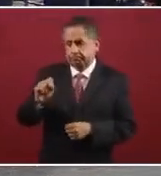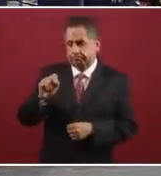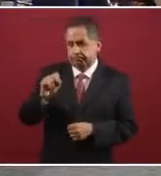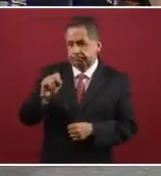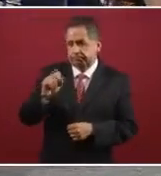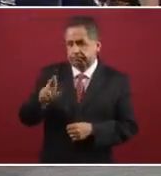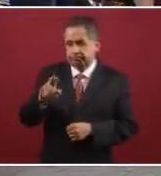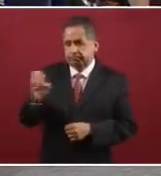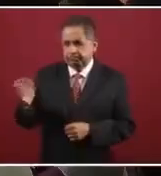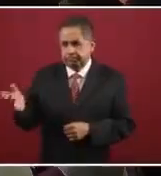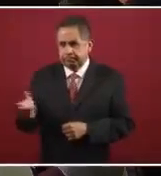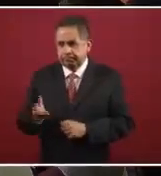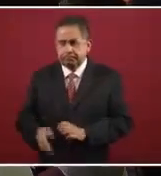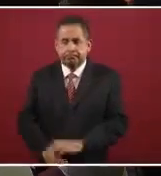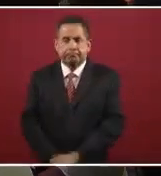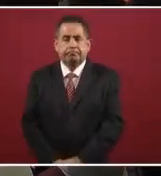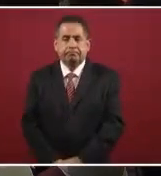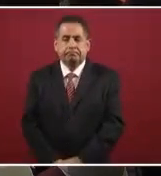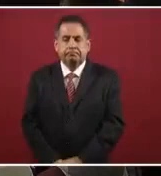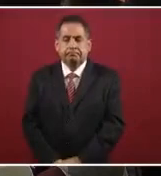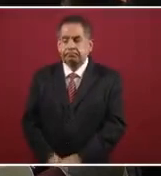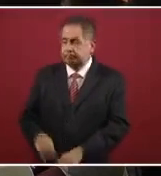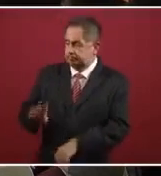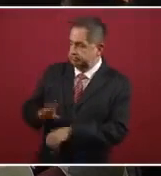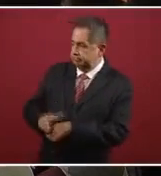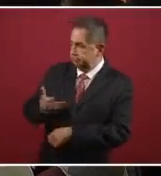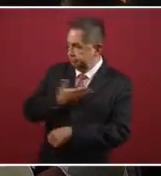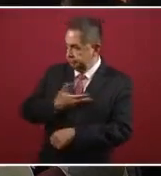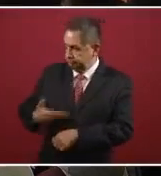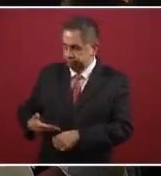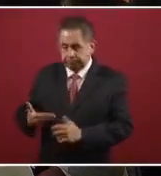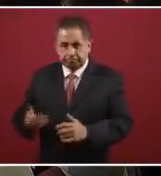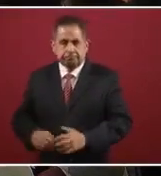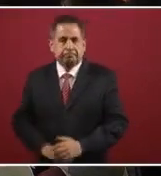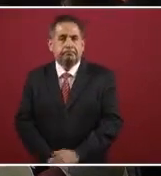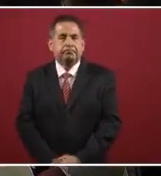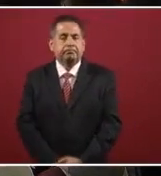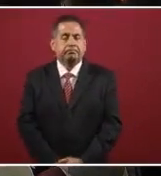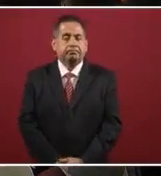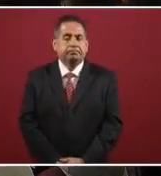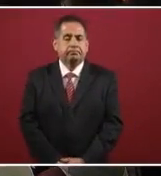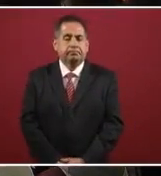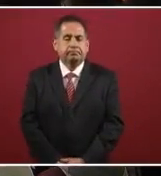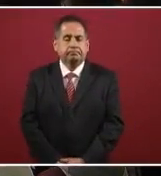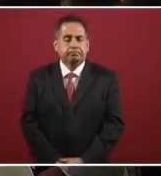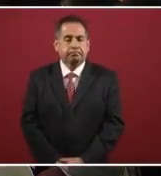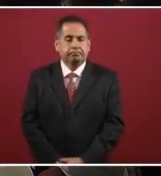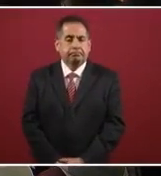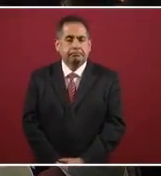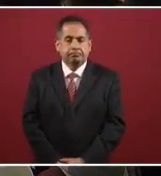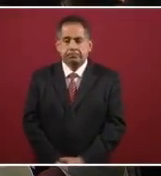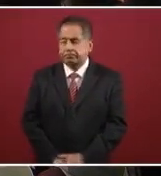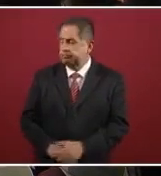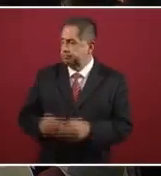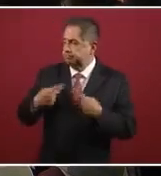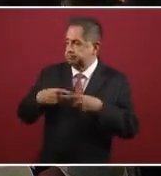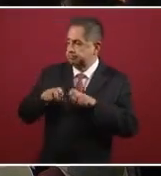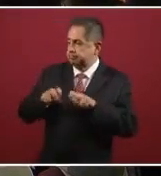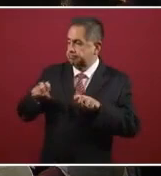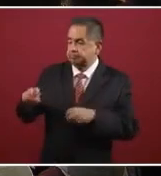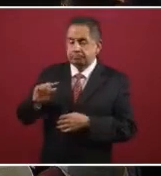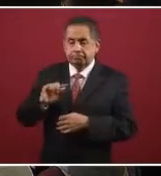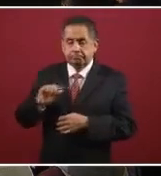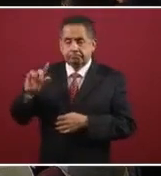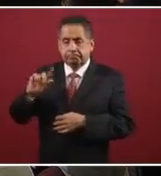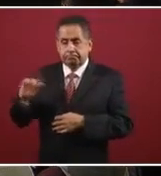Exteriores. Con su permiso, señor presidente, muy distinguidos